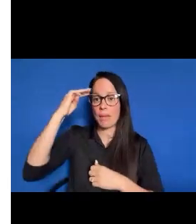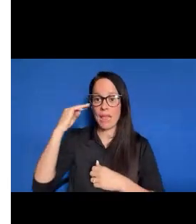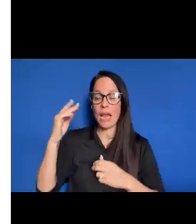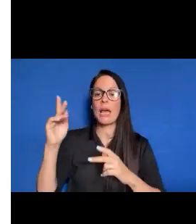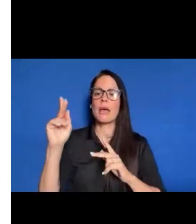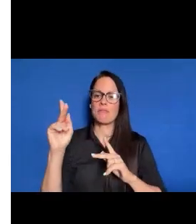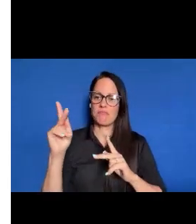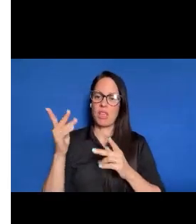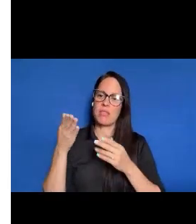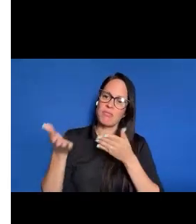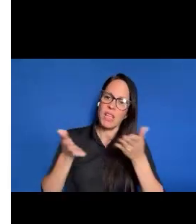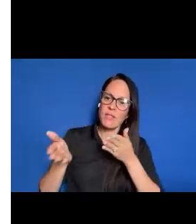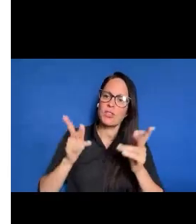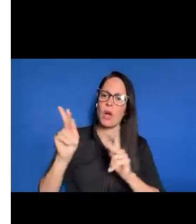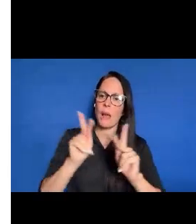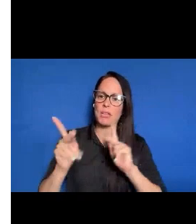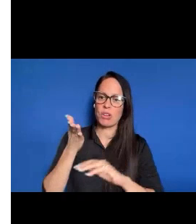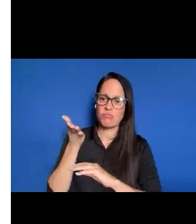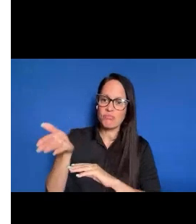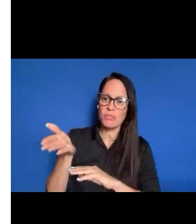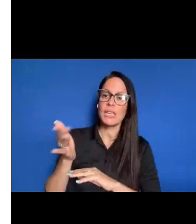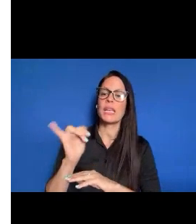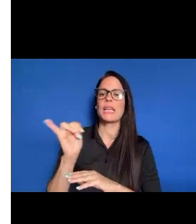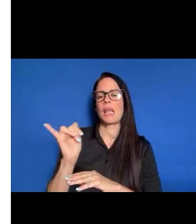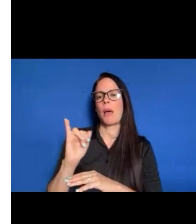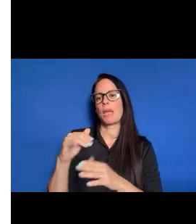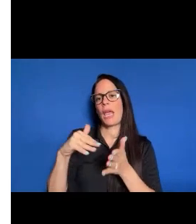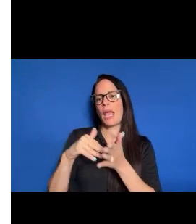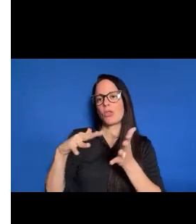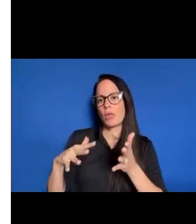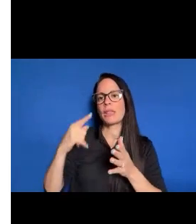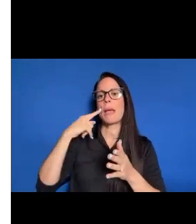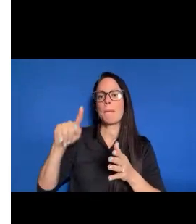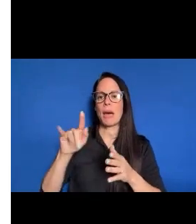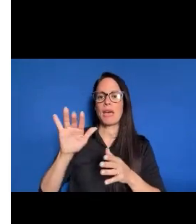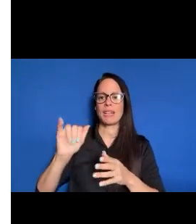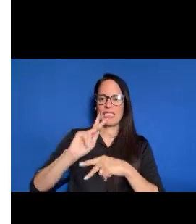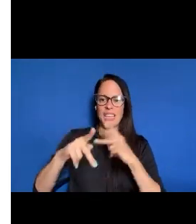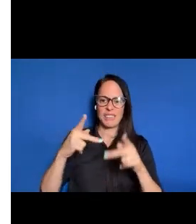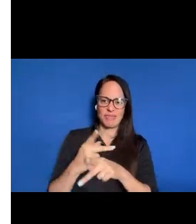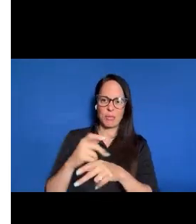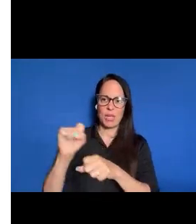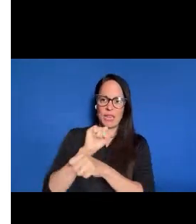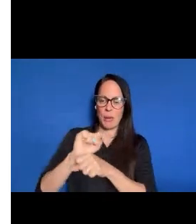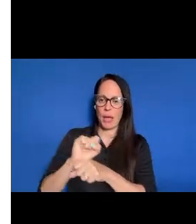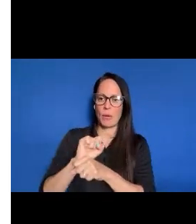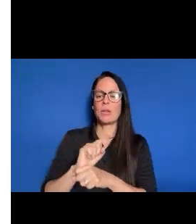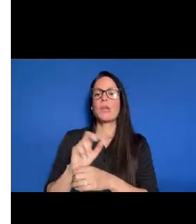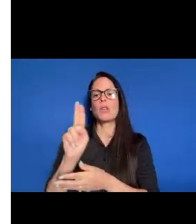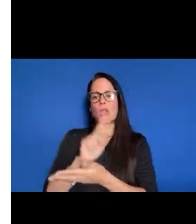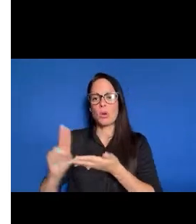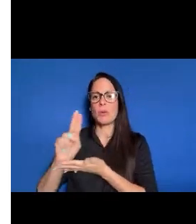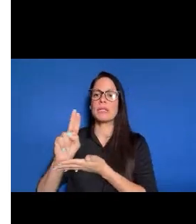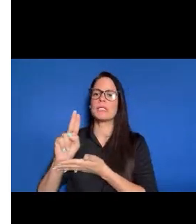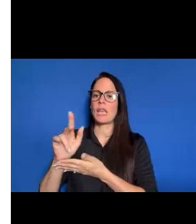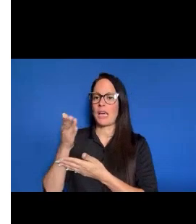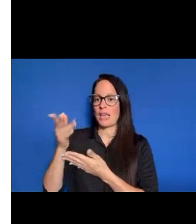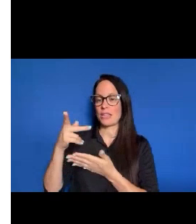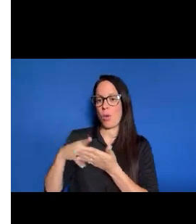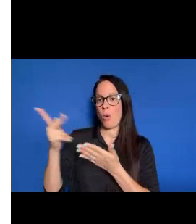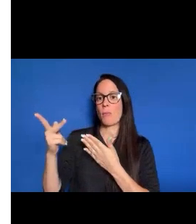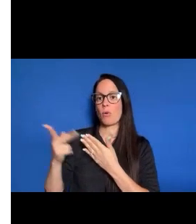también preparando estudiantes para este tipo de trabajo en una universidad, ¿verdad? Un programa doctoral de